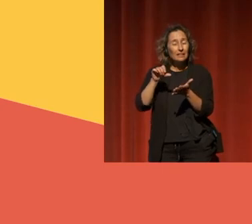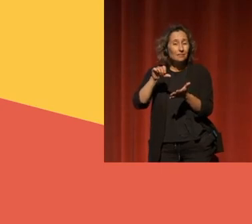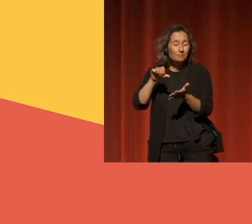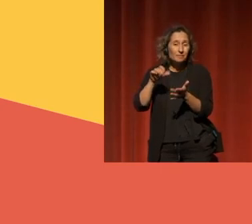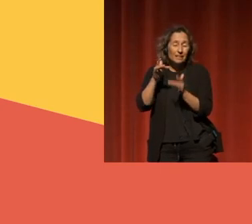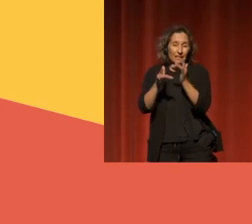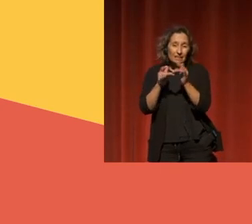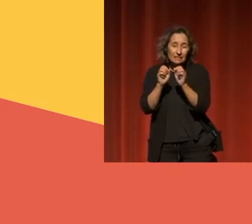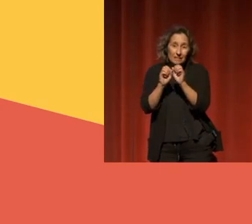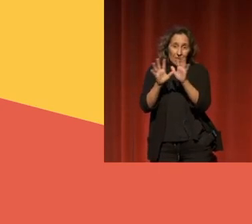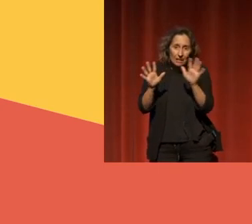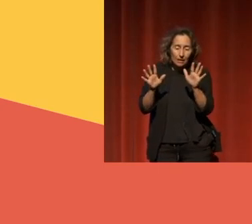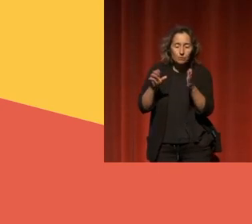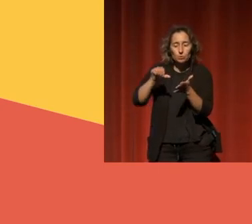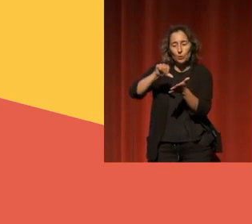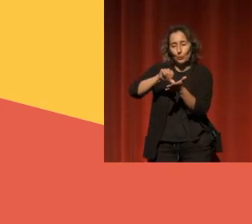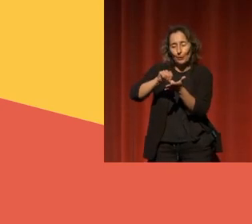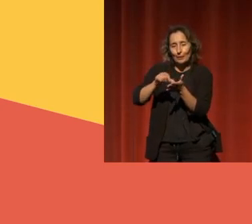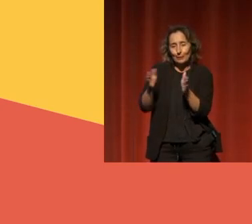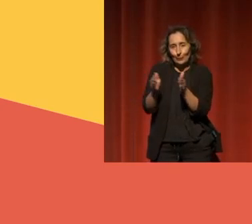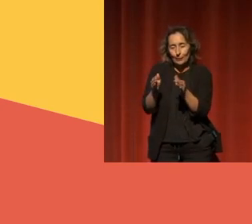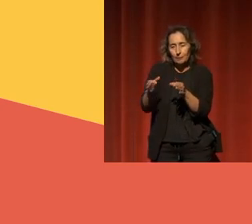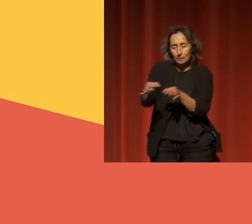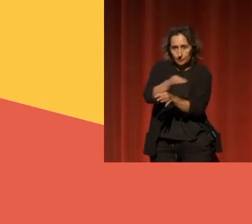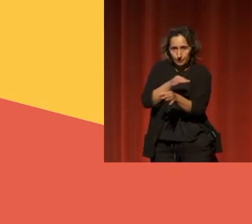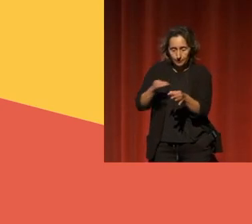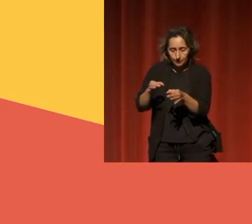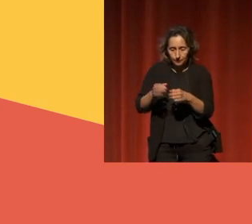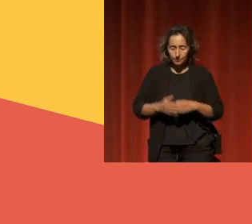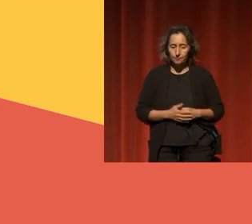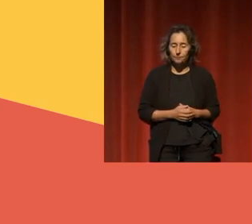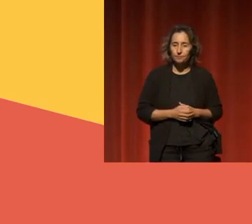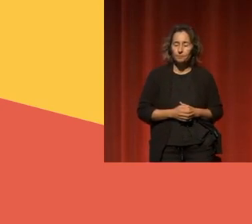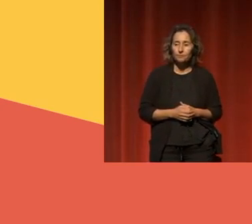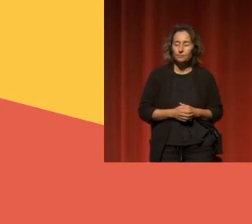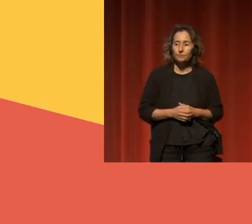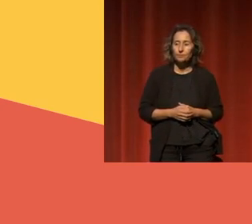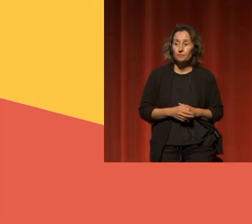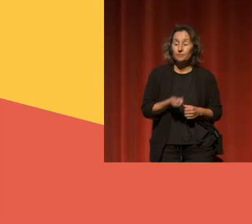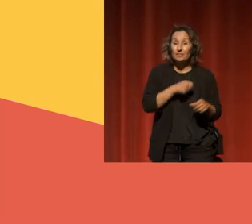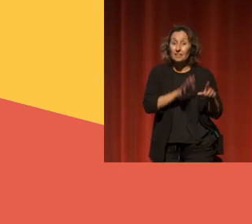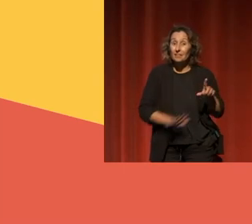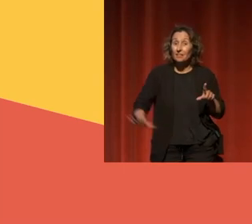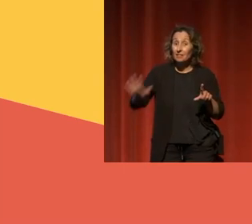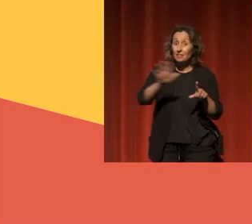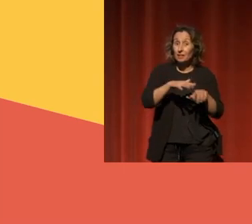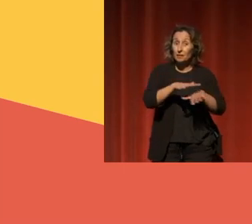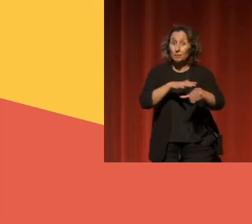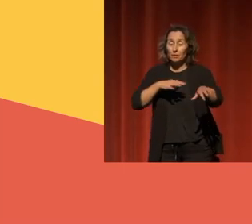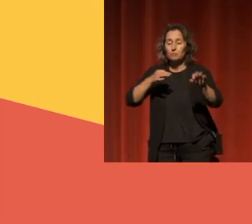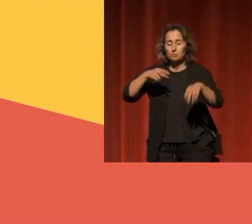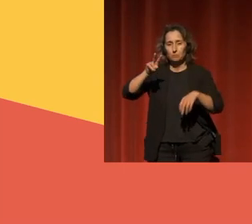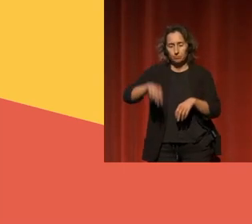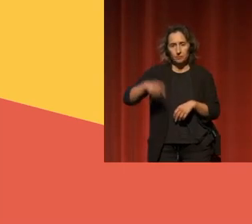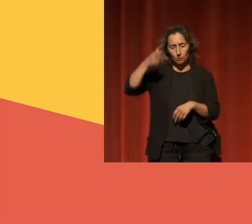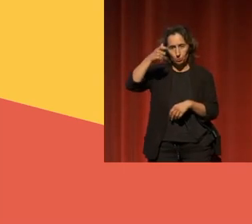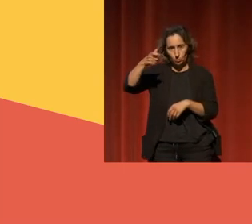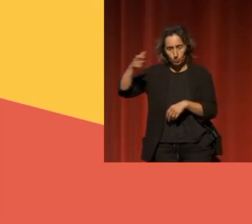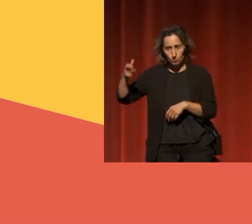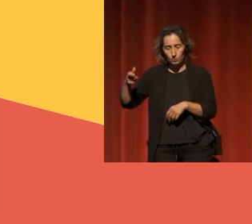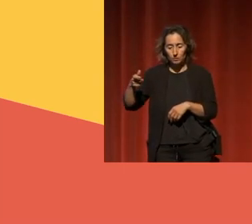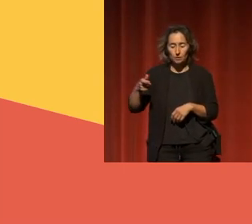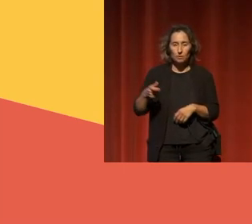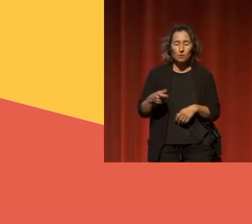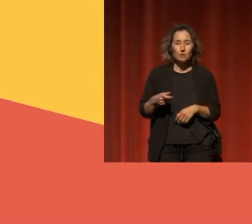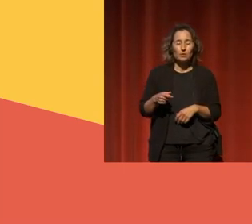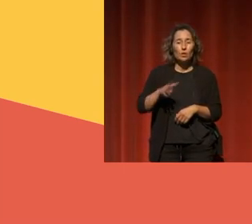las ciudades y suburbios como vemos aquí la mitad de las bibliotecas públicas en España están situadas en zonas Rurales y dan servicio a